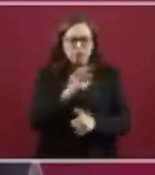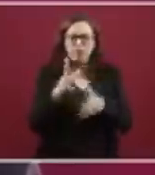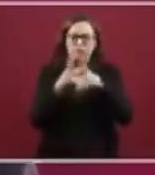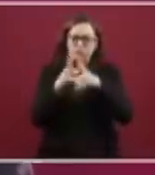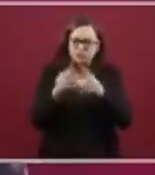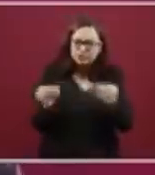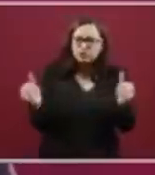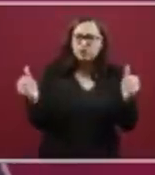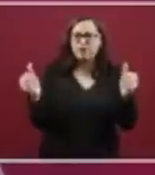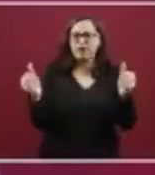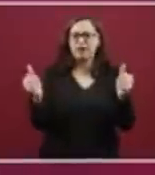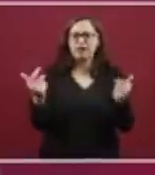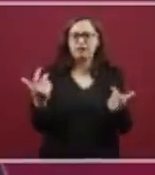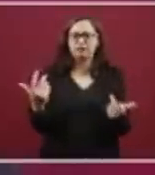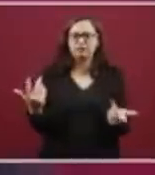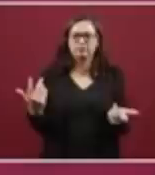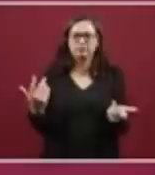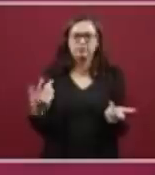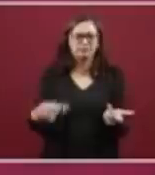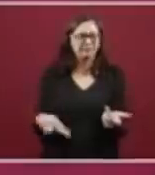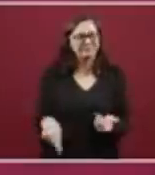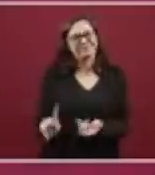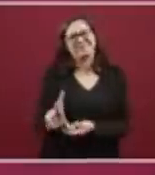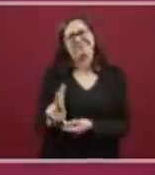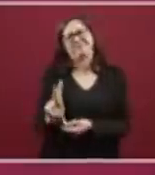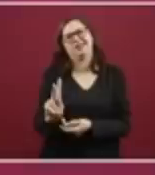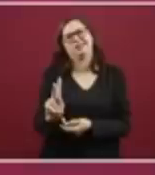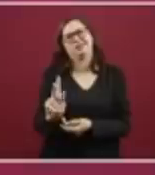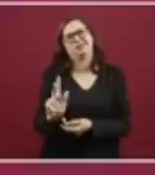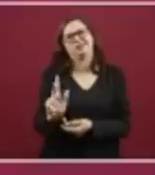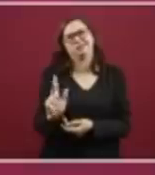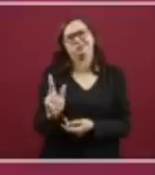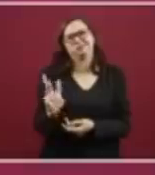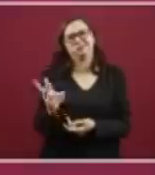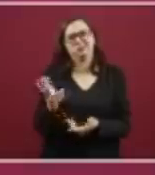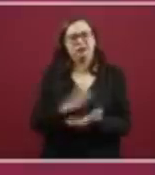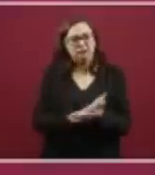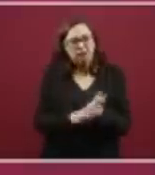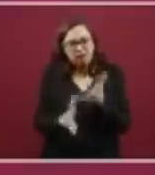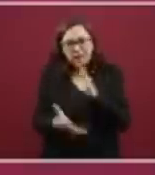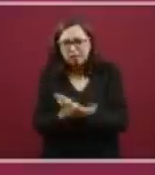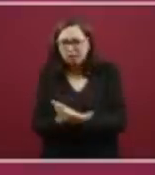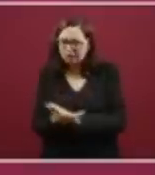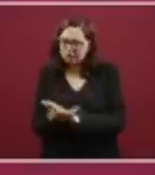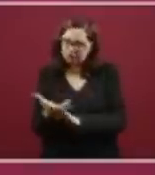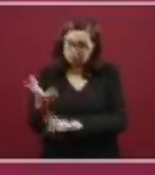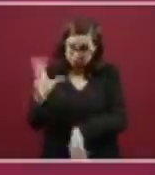pero no permitir de ninguna manera el contubernio.